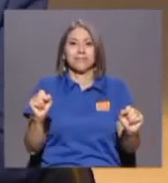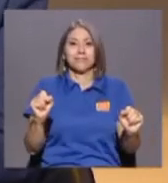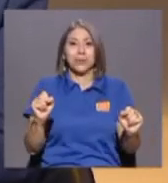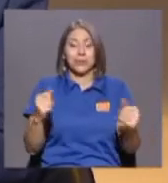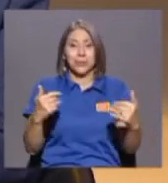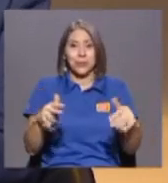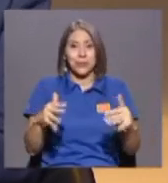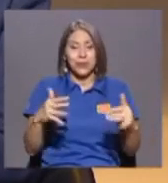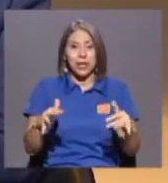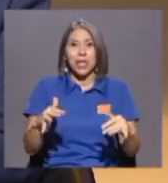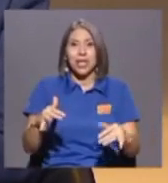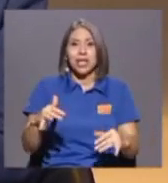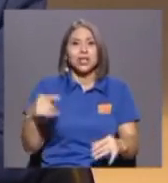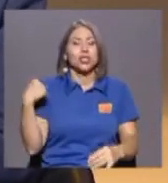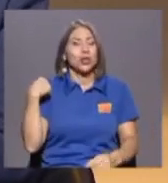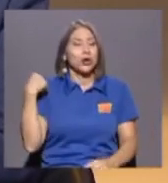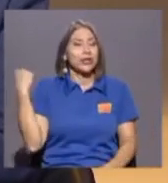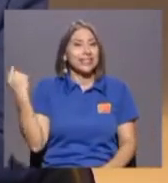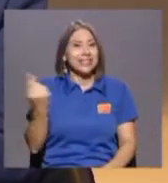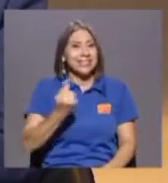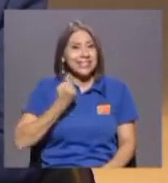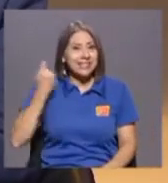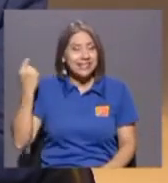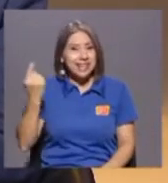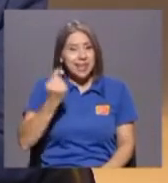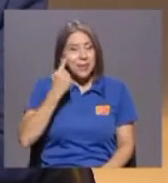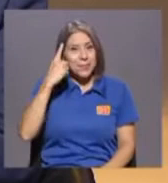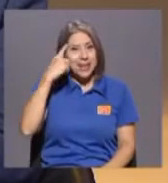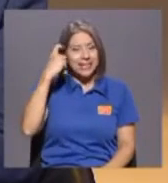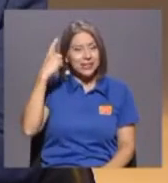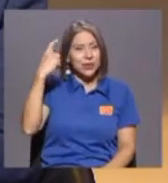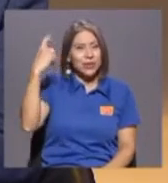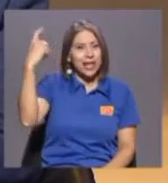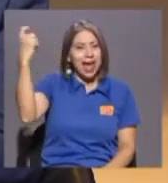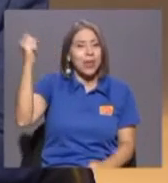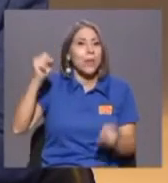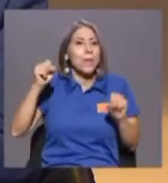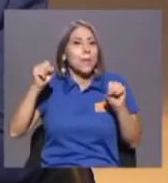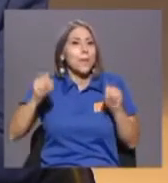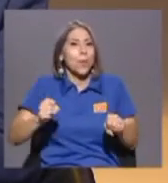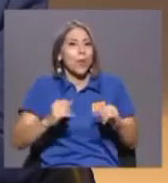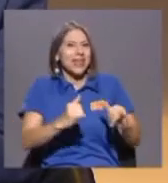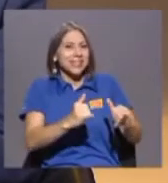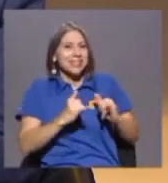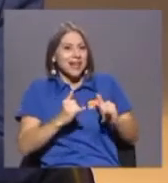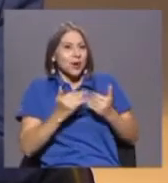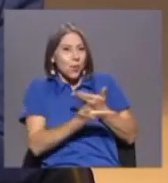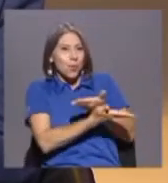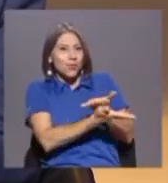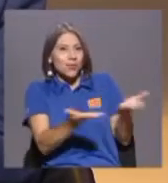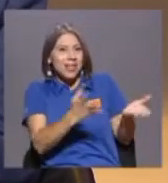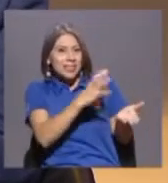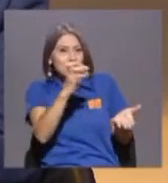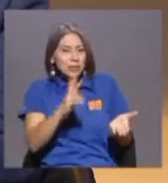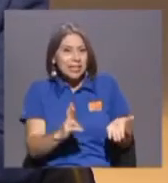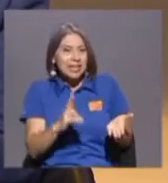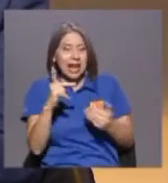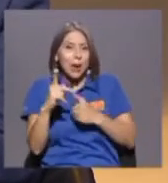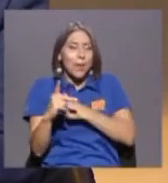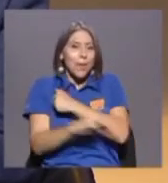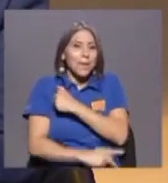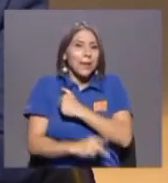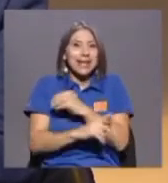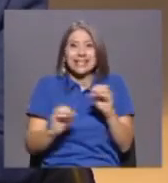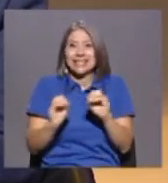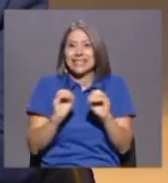Y yo siempre he soñado de poder ser como ustedes, un país sin ejército,